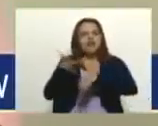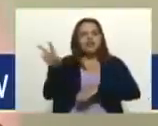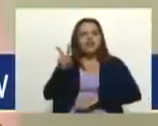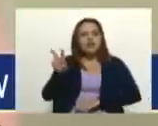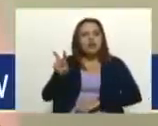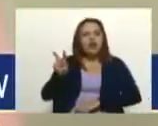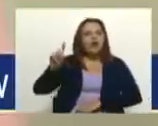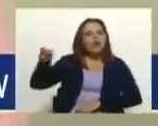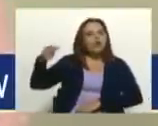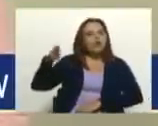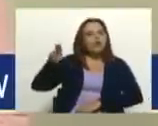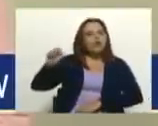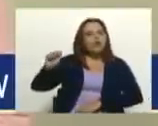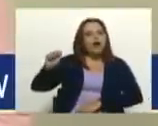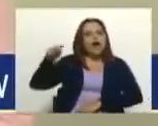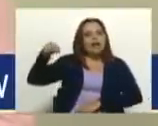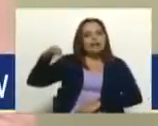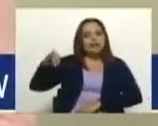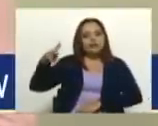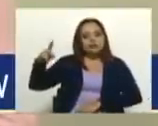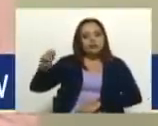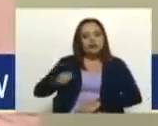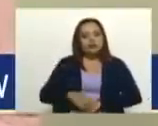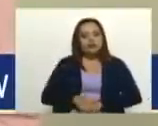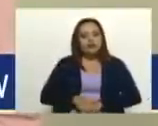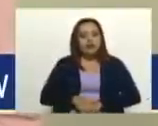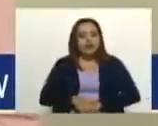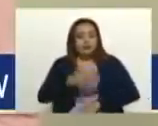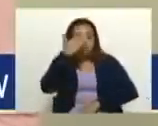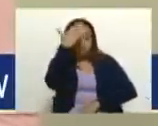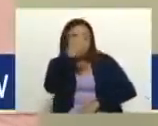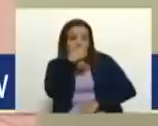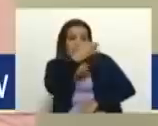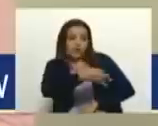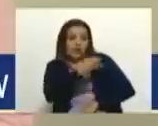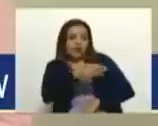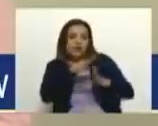buenas tardes a toda la Dirección Nacional. Continuando con el tema de